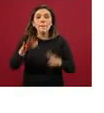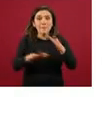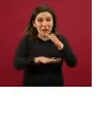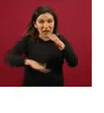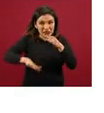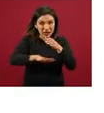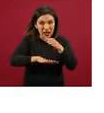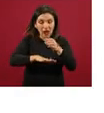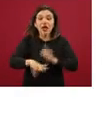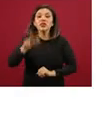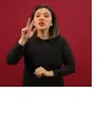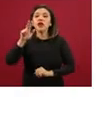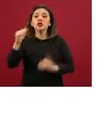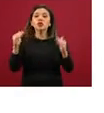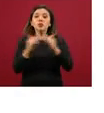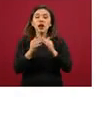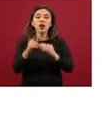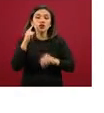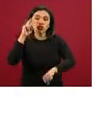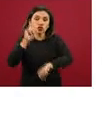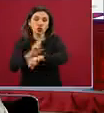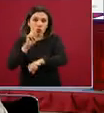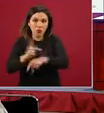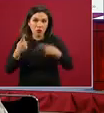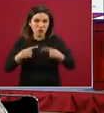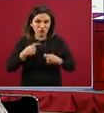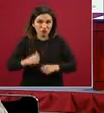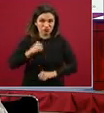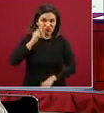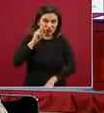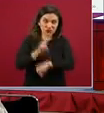básica, 18,000 supervisores,